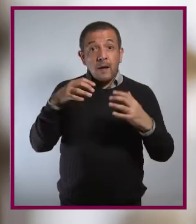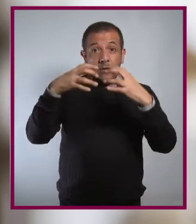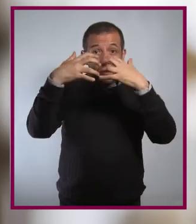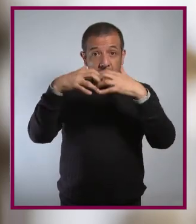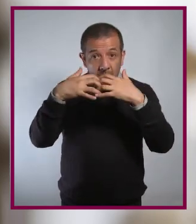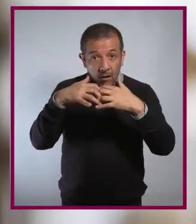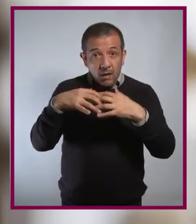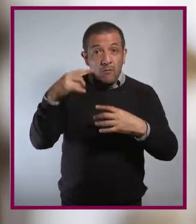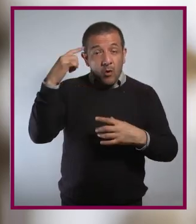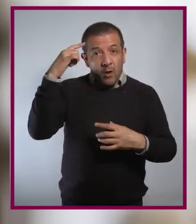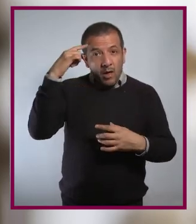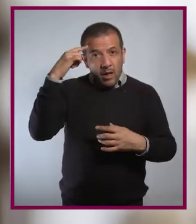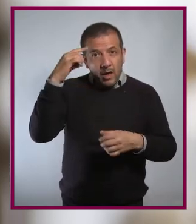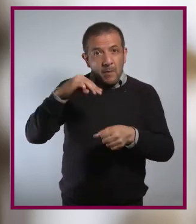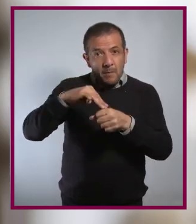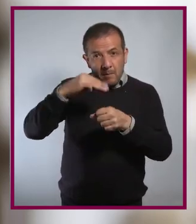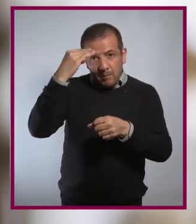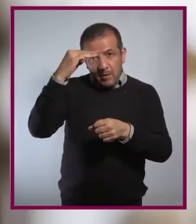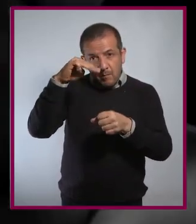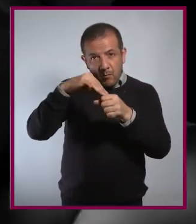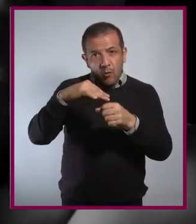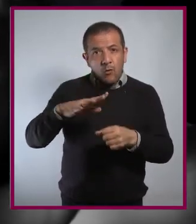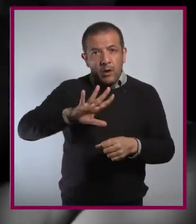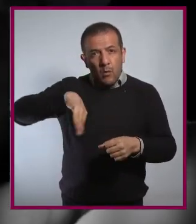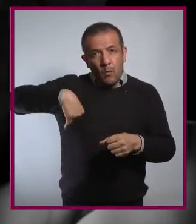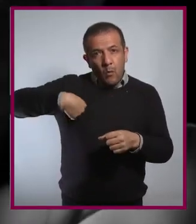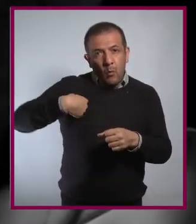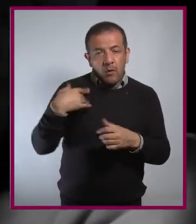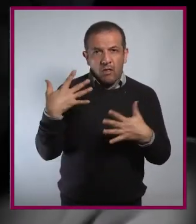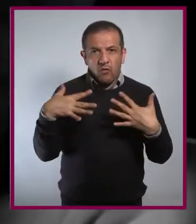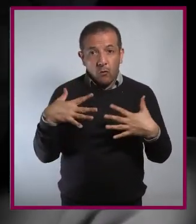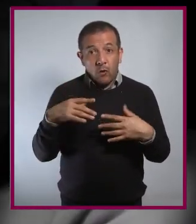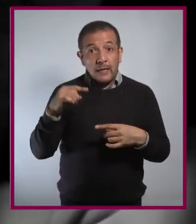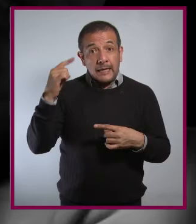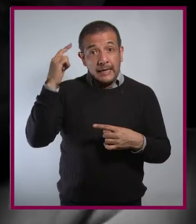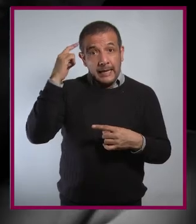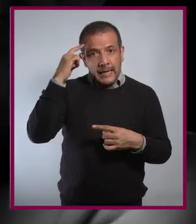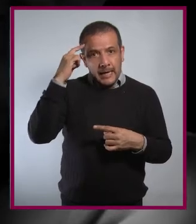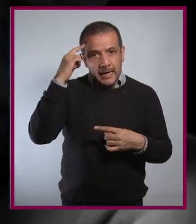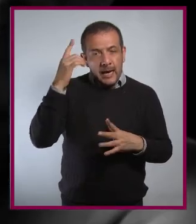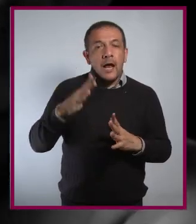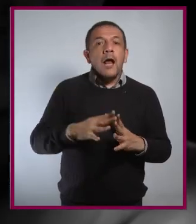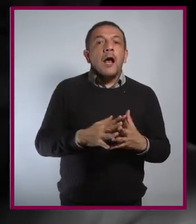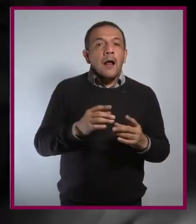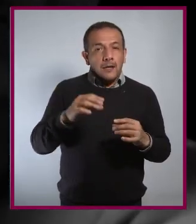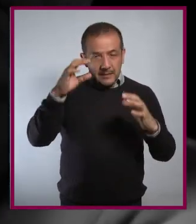genera una especie de memoria del dolor y modifica nuestro